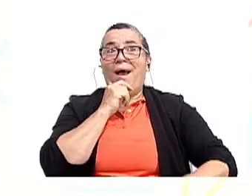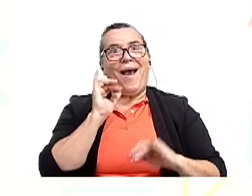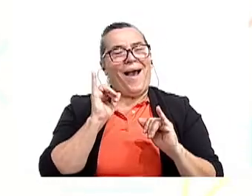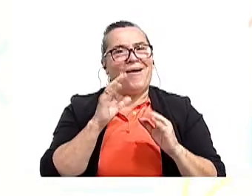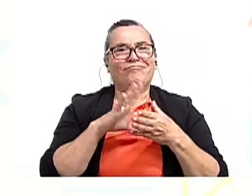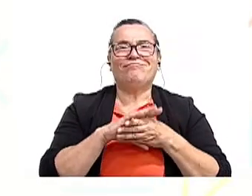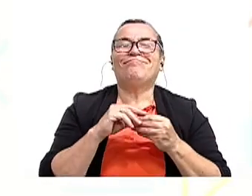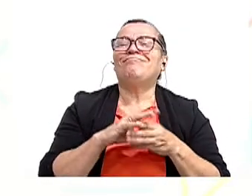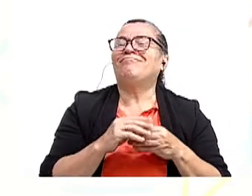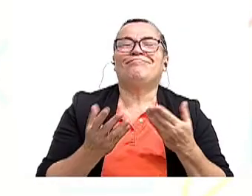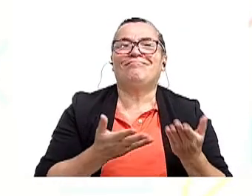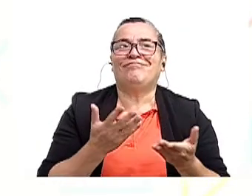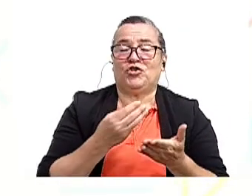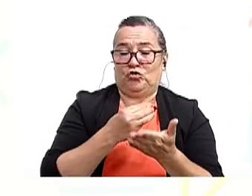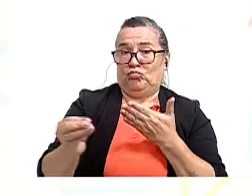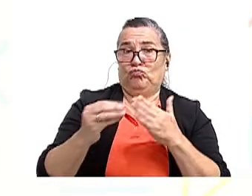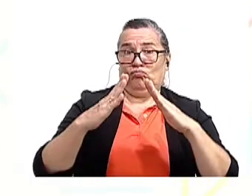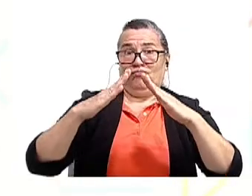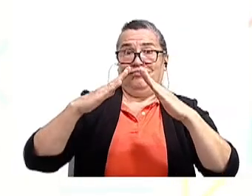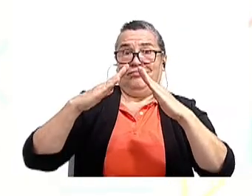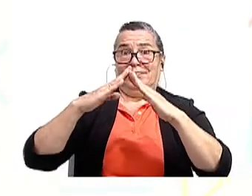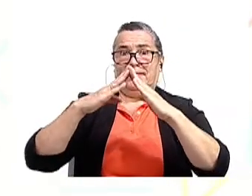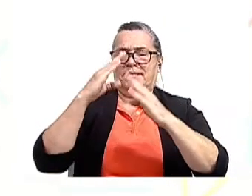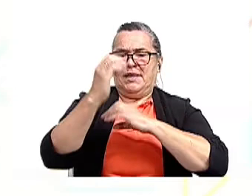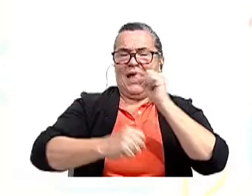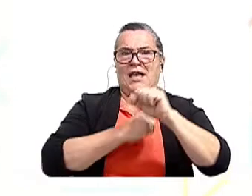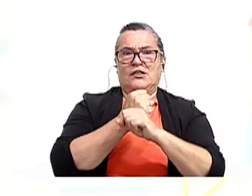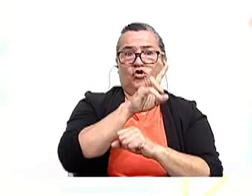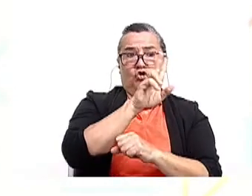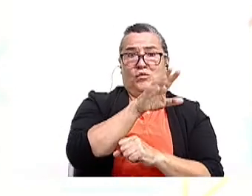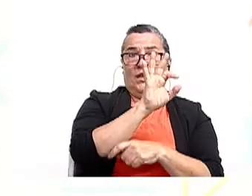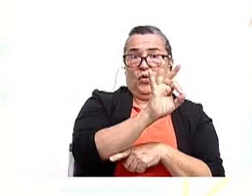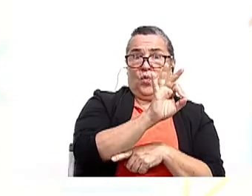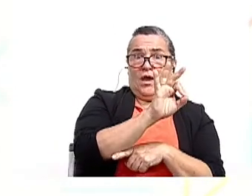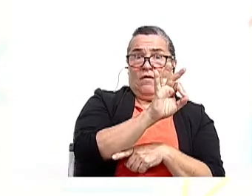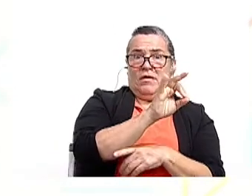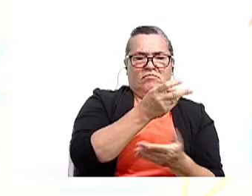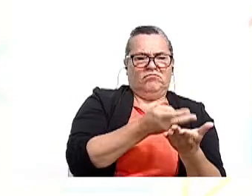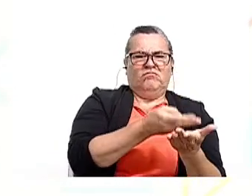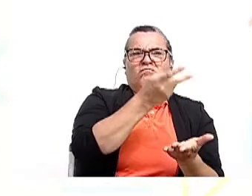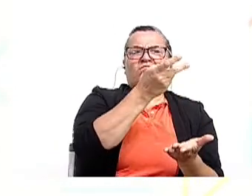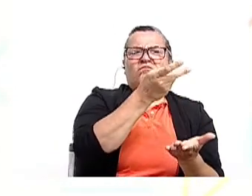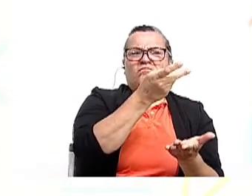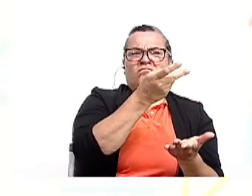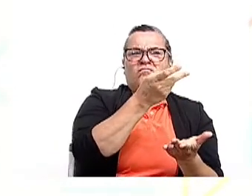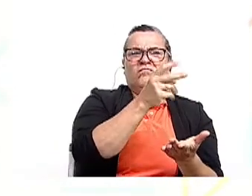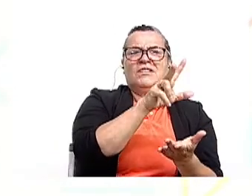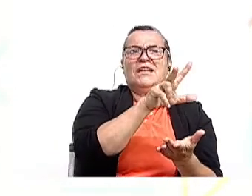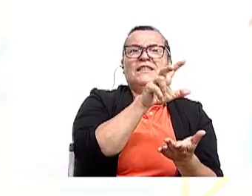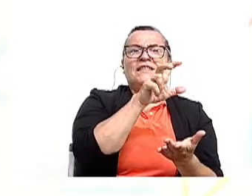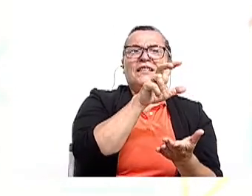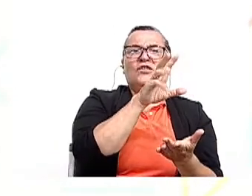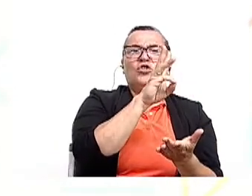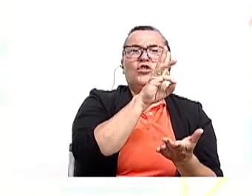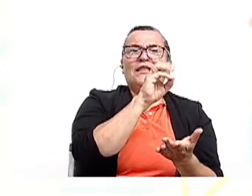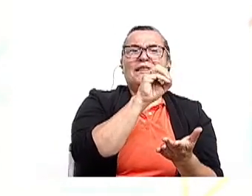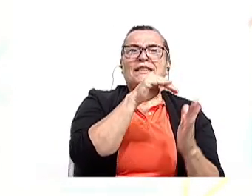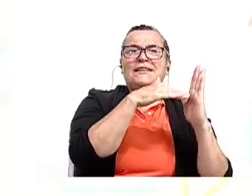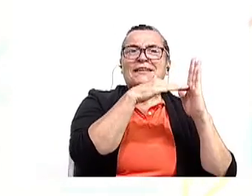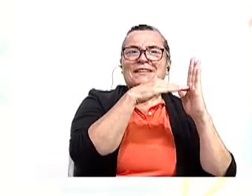contar que compré una casa en el año 2009 y el valor fue de